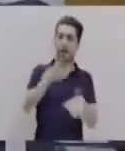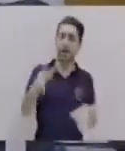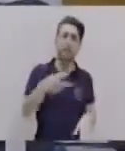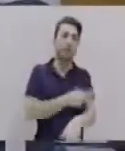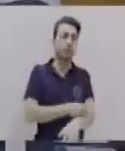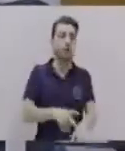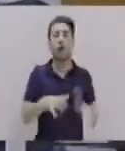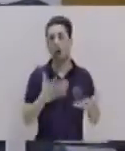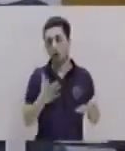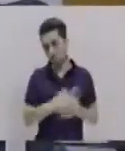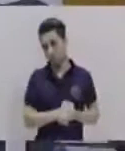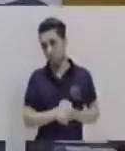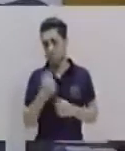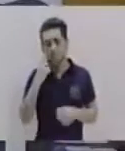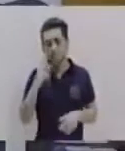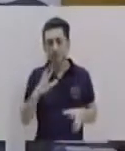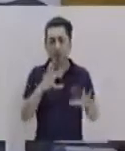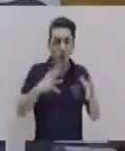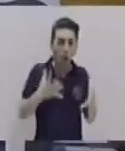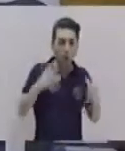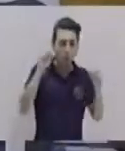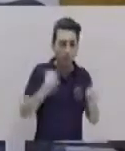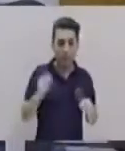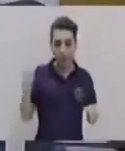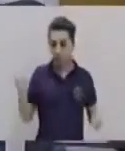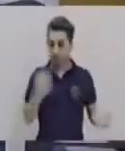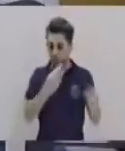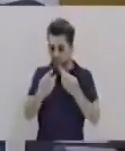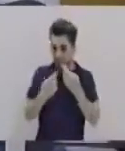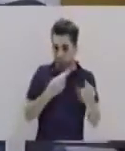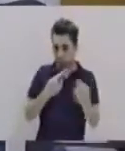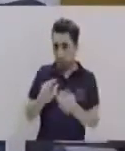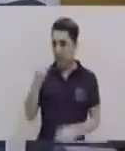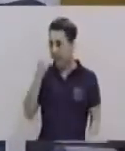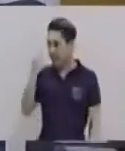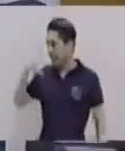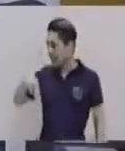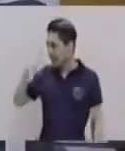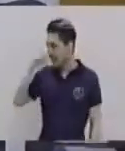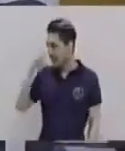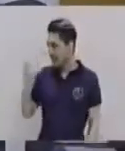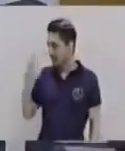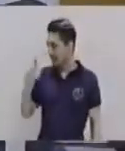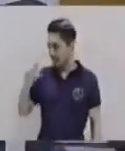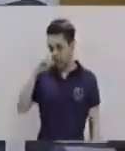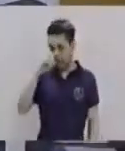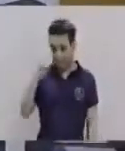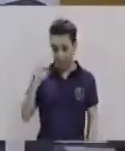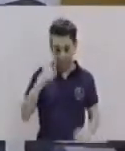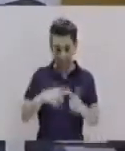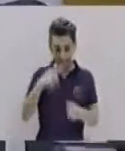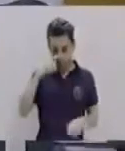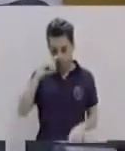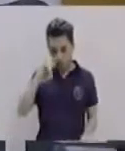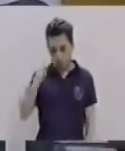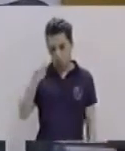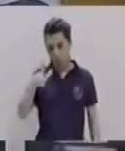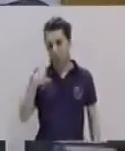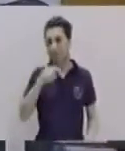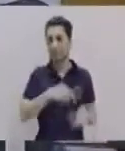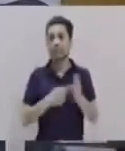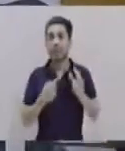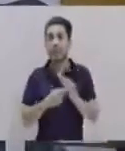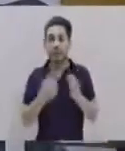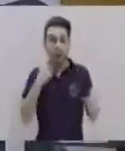intertextuales. ¿Qué crees que puede ser? Una relación intertextual, como su nombre nos dice, es la relación que hay